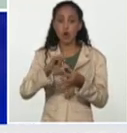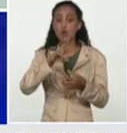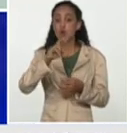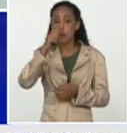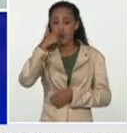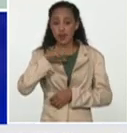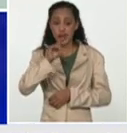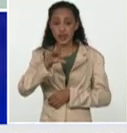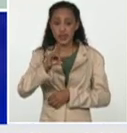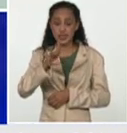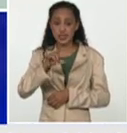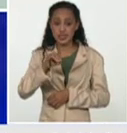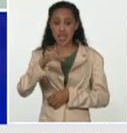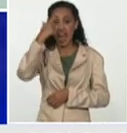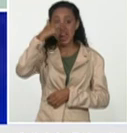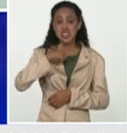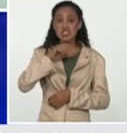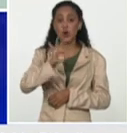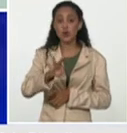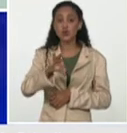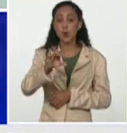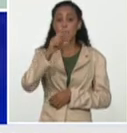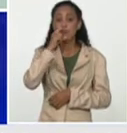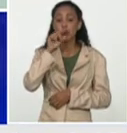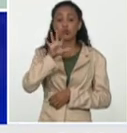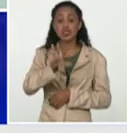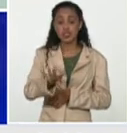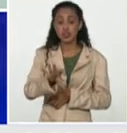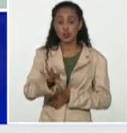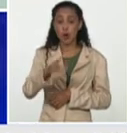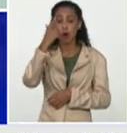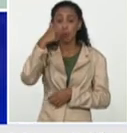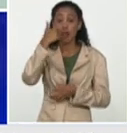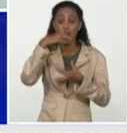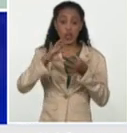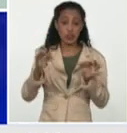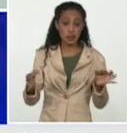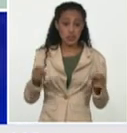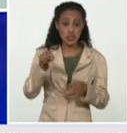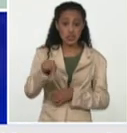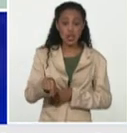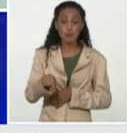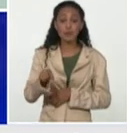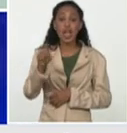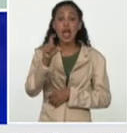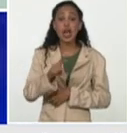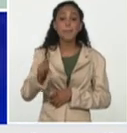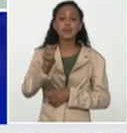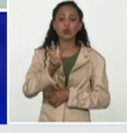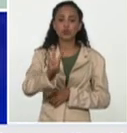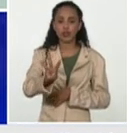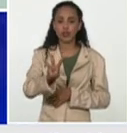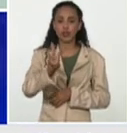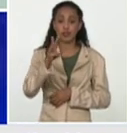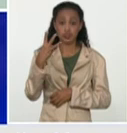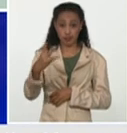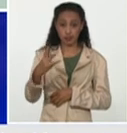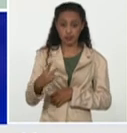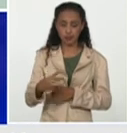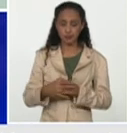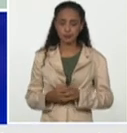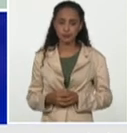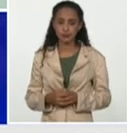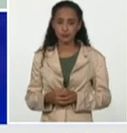8, Bauta 5, Artemisa y Candelaria y Caimito 3 en cada uno, Guanajay